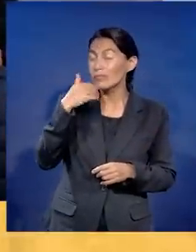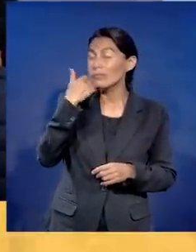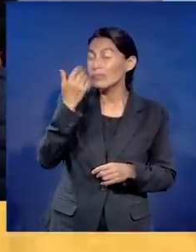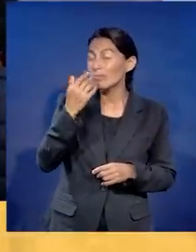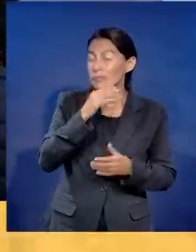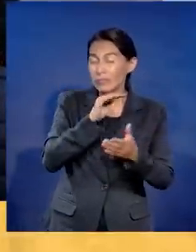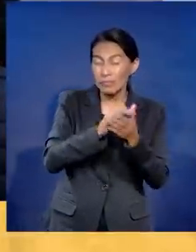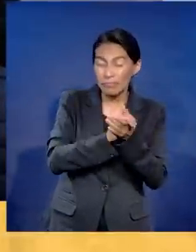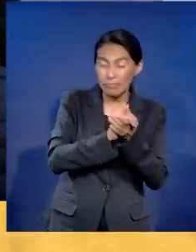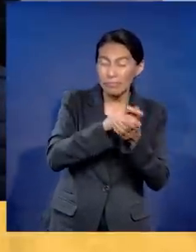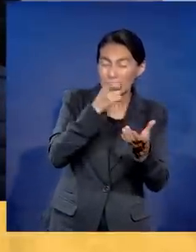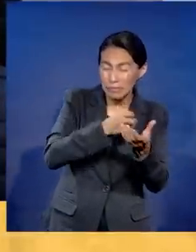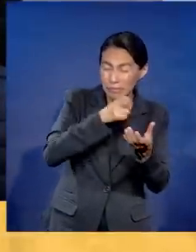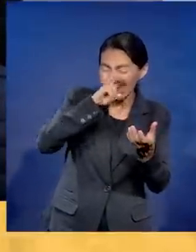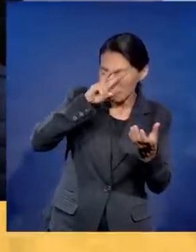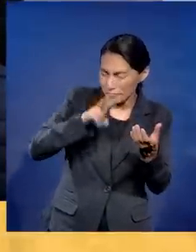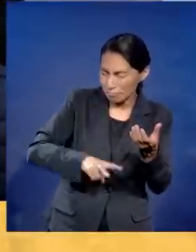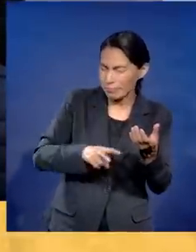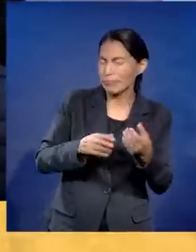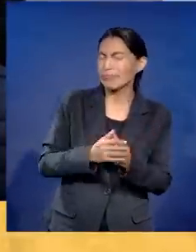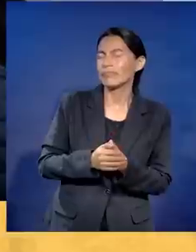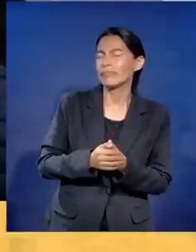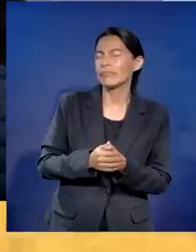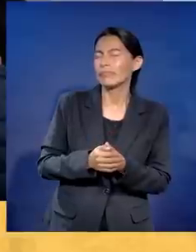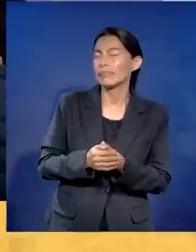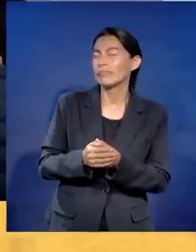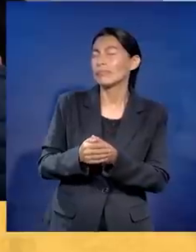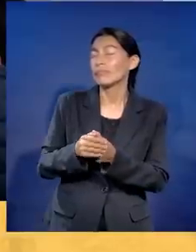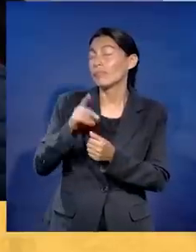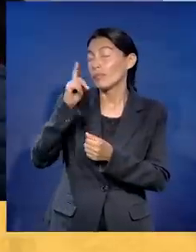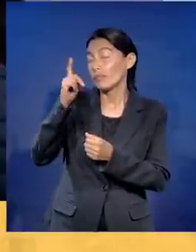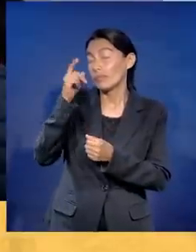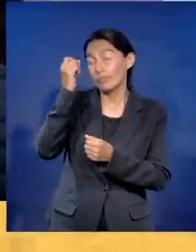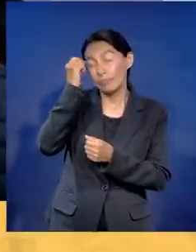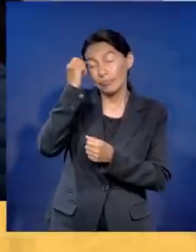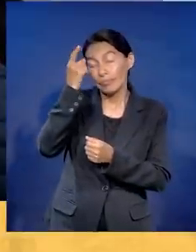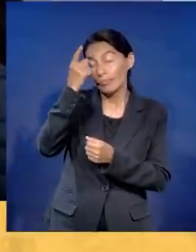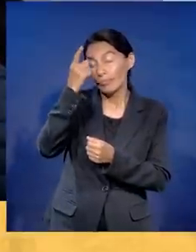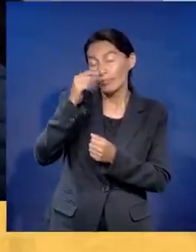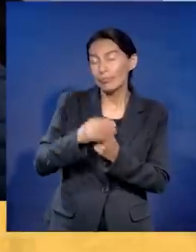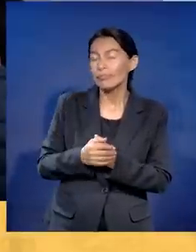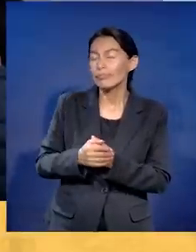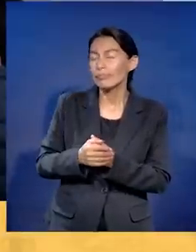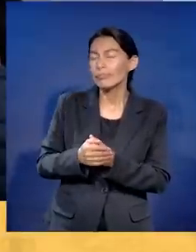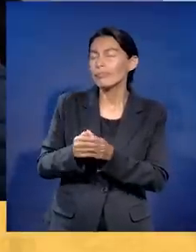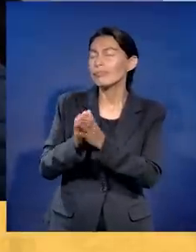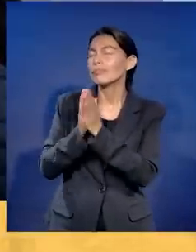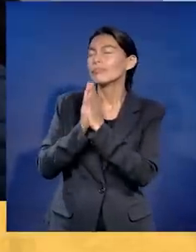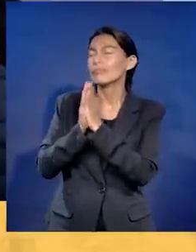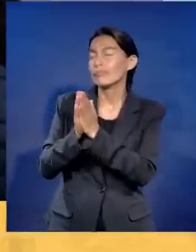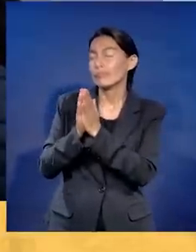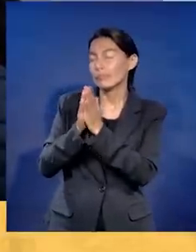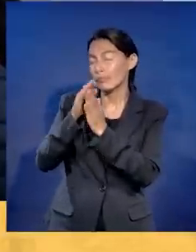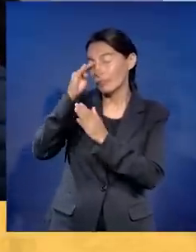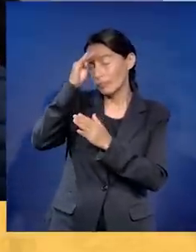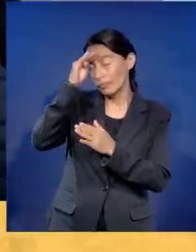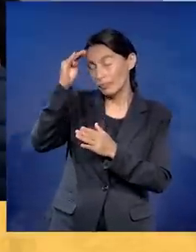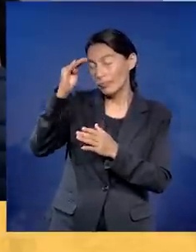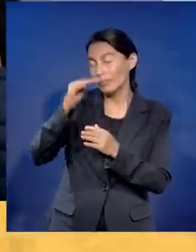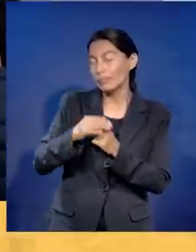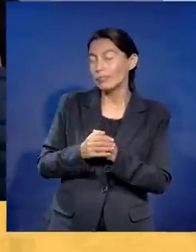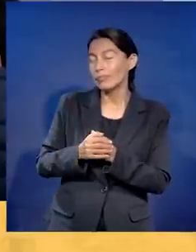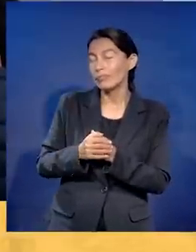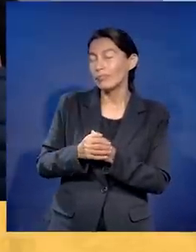Y yo sé que tú deseas que en realidad el matrimonio sea real. Seamos bendecidos por esa idea que fue tuya.